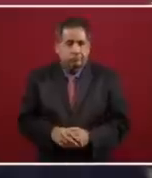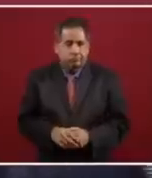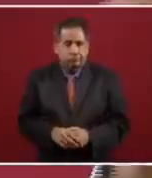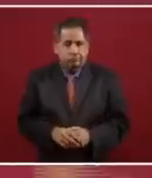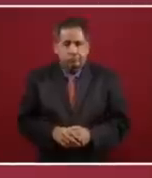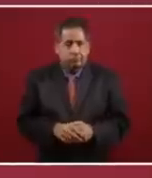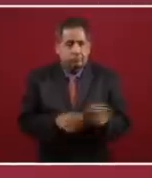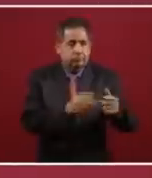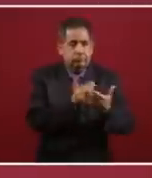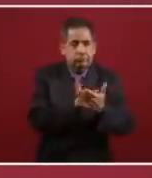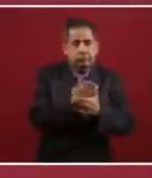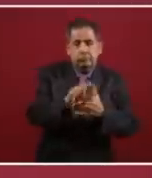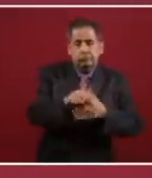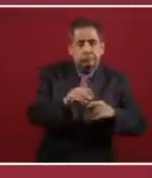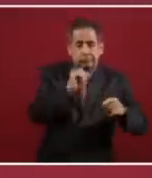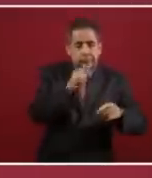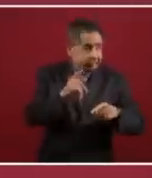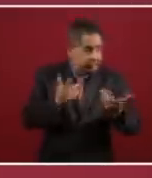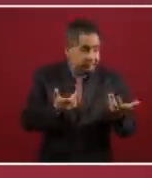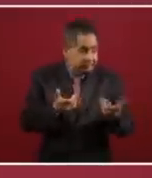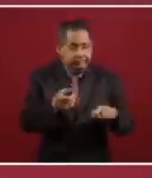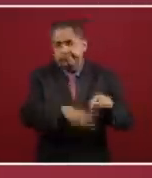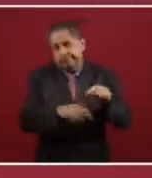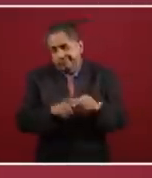están invirtiendo?